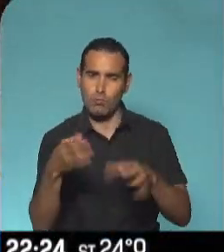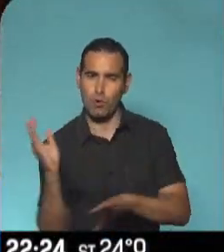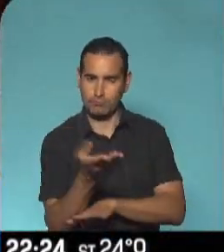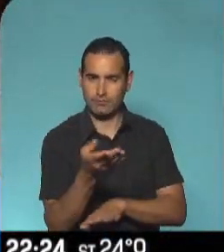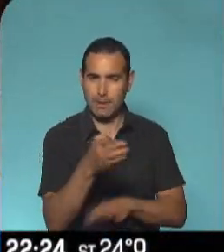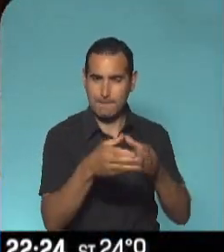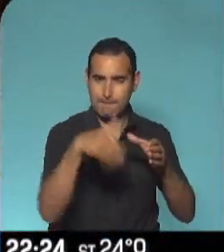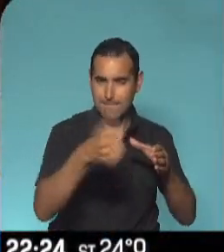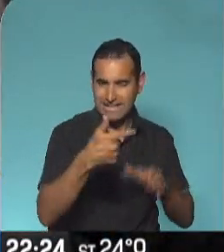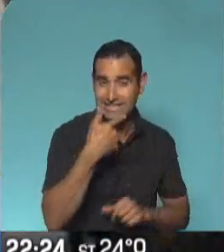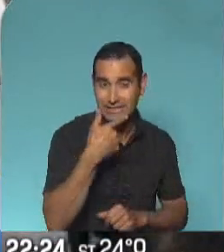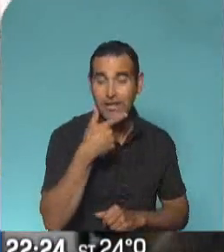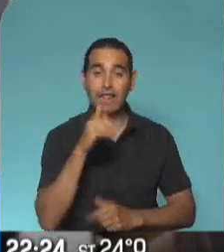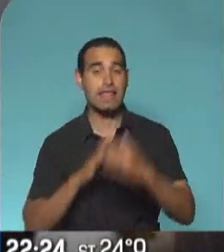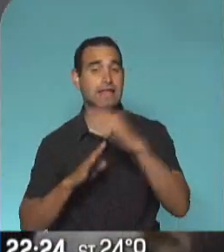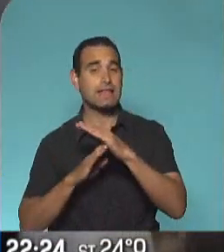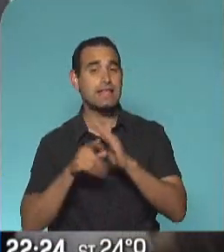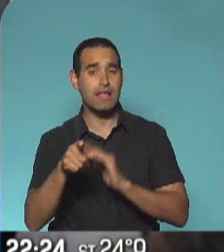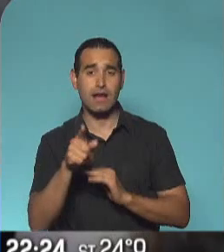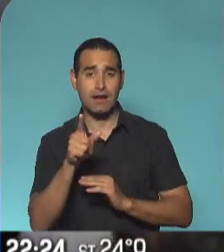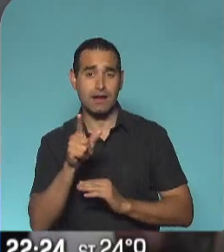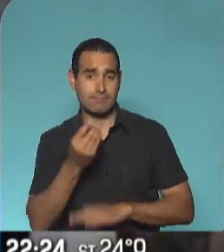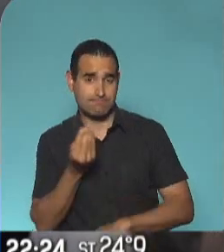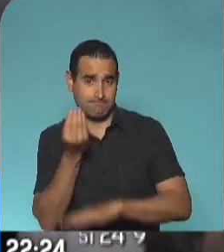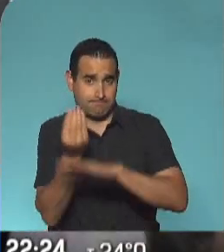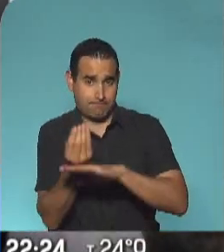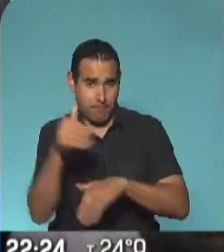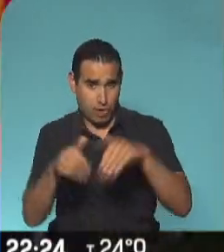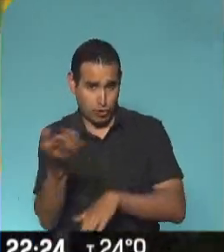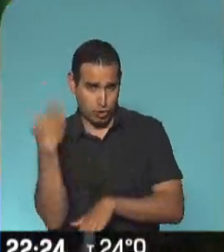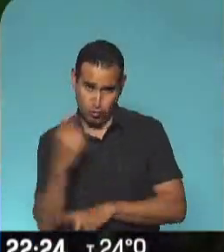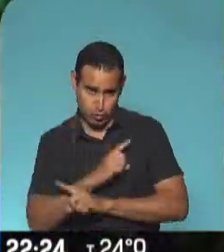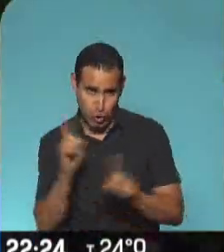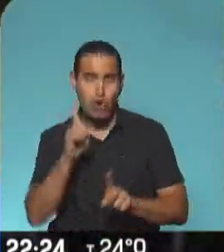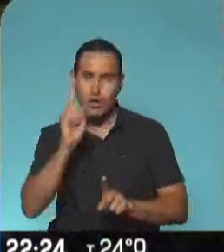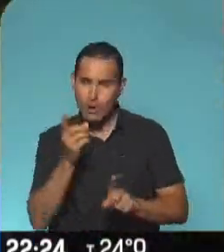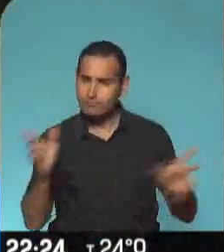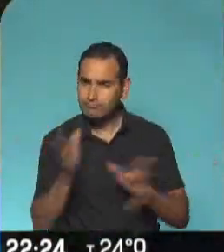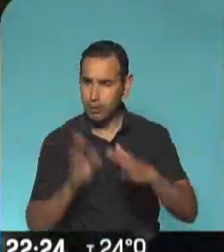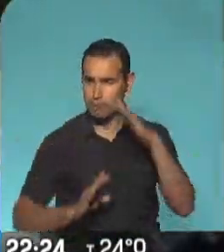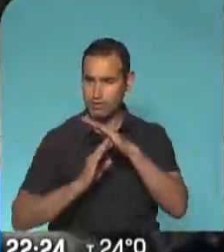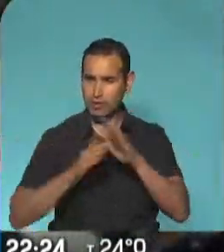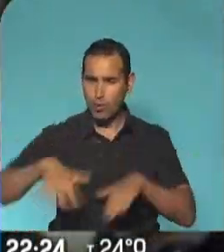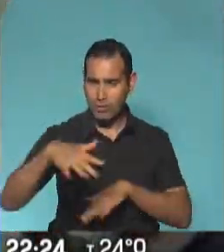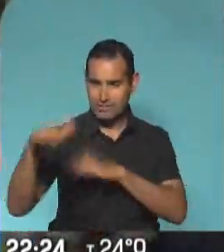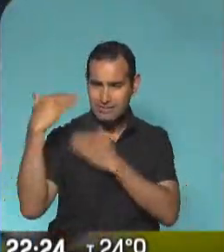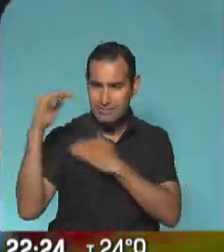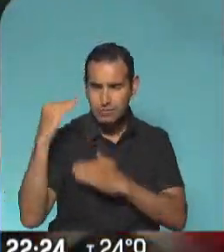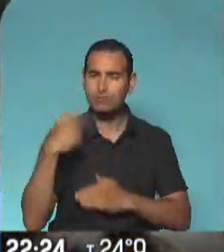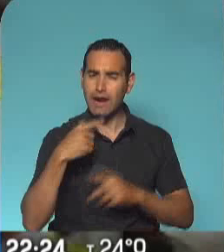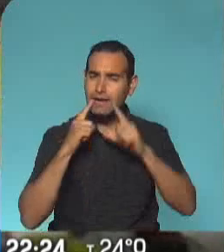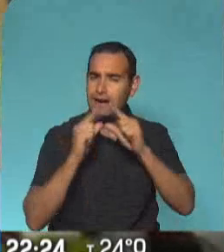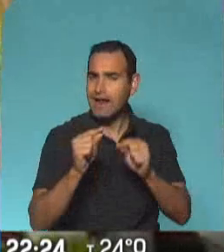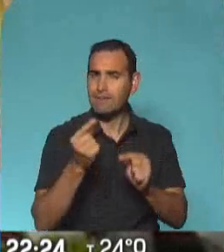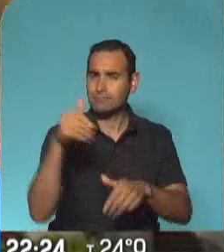MAS. Si bien el líder cívico no participó de los últimos comicios, encabezó las protestas en Santa Cruz, reclamando una